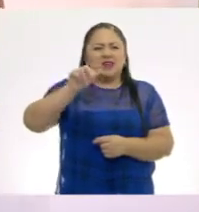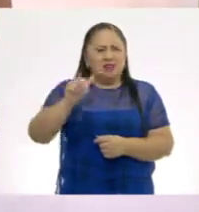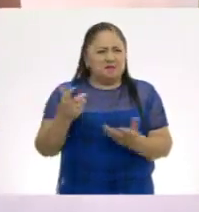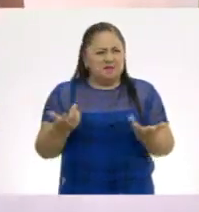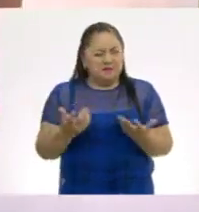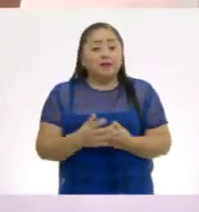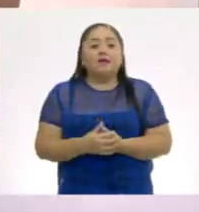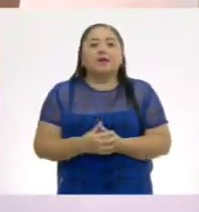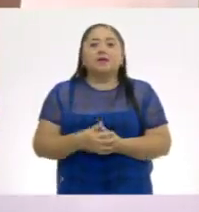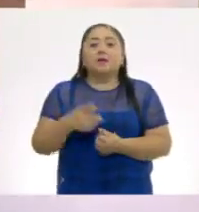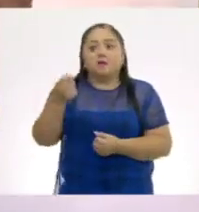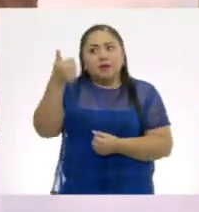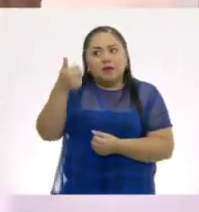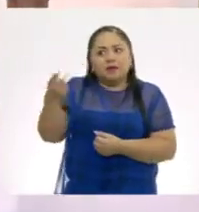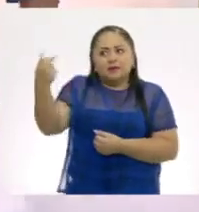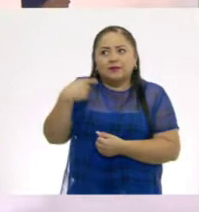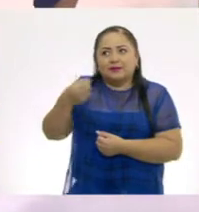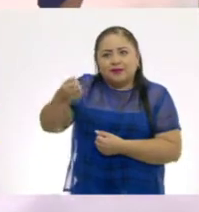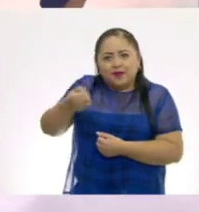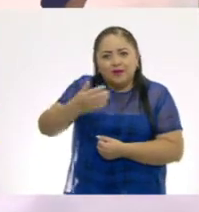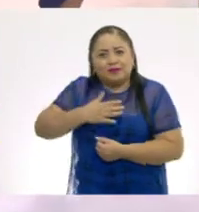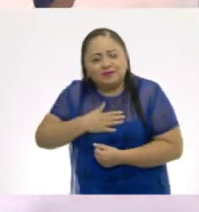de corazón.